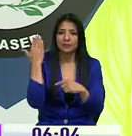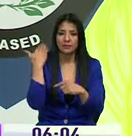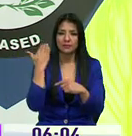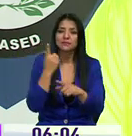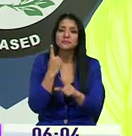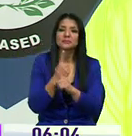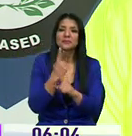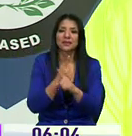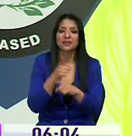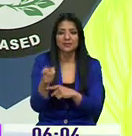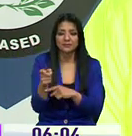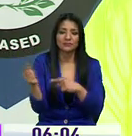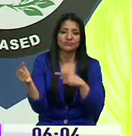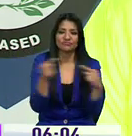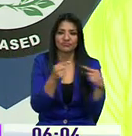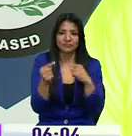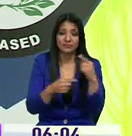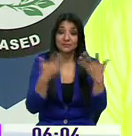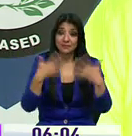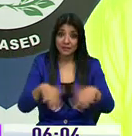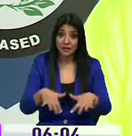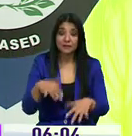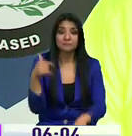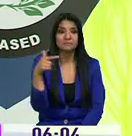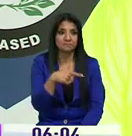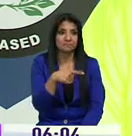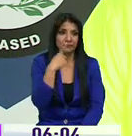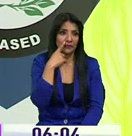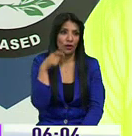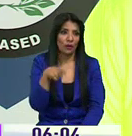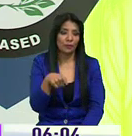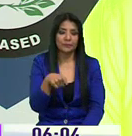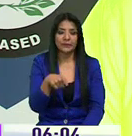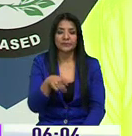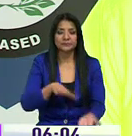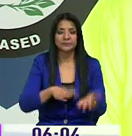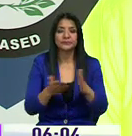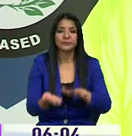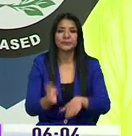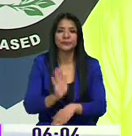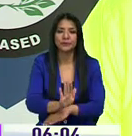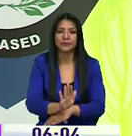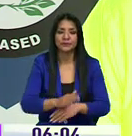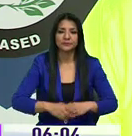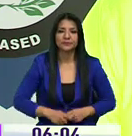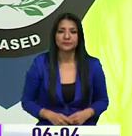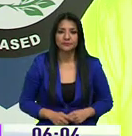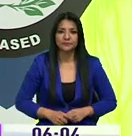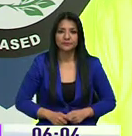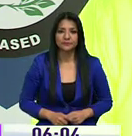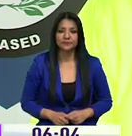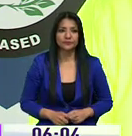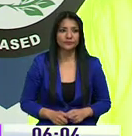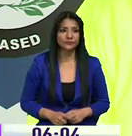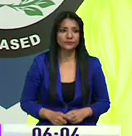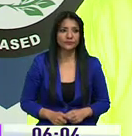en donde se produce la riña y la consecuencia de ello el deceso de dicho ciudadano